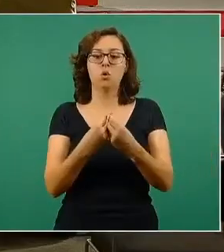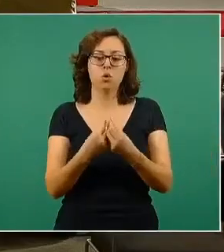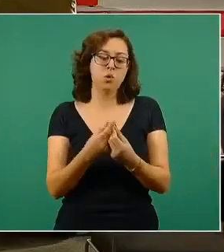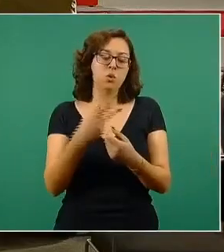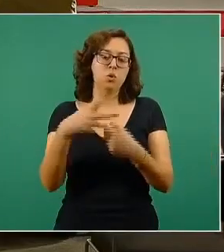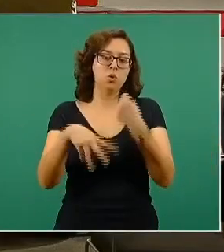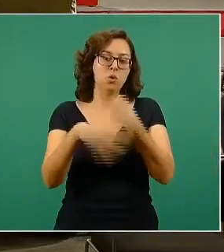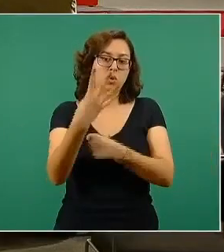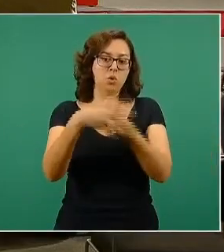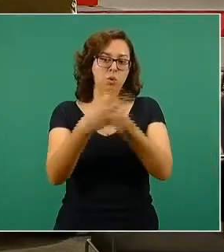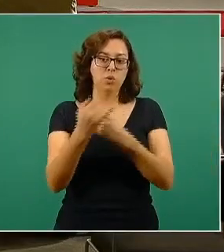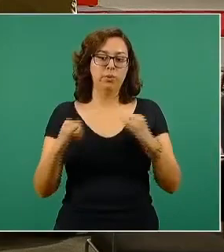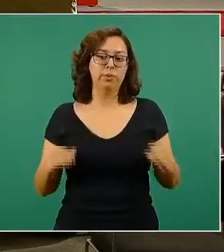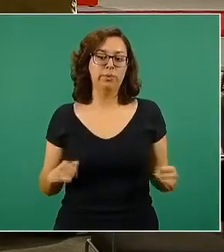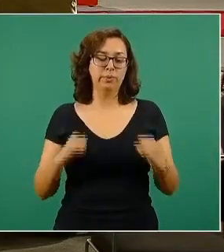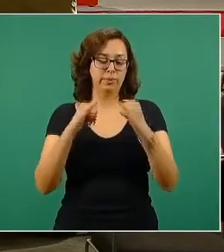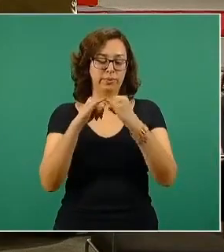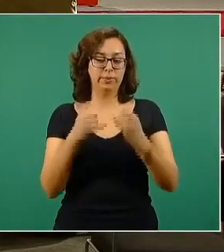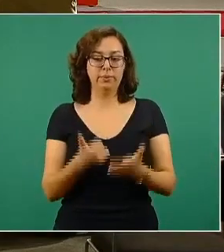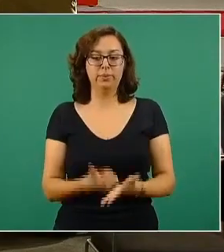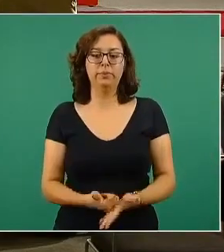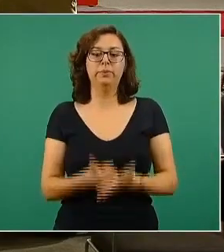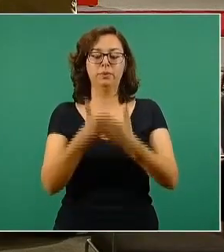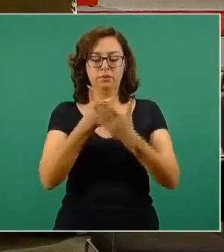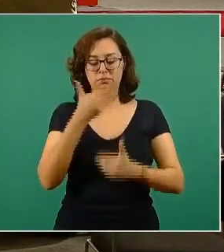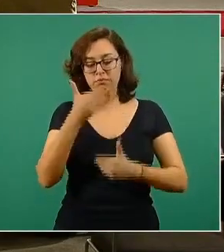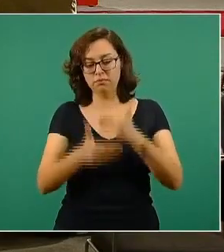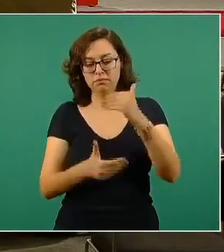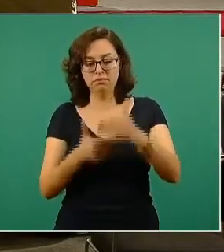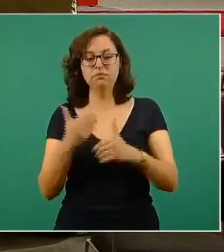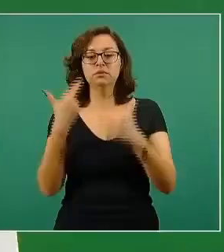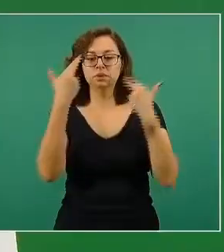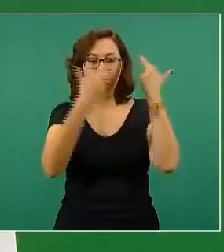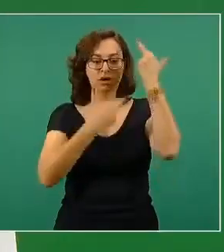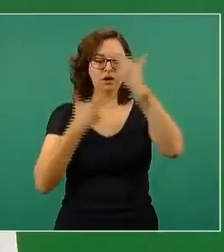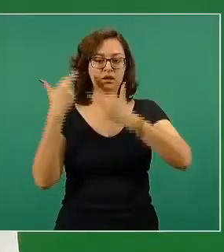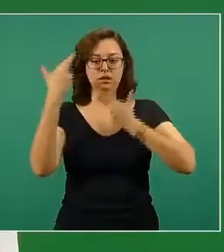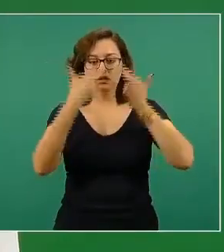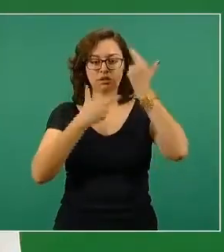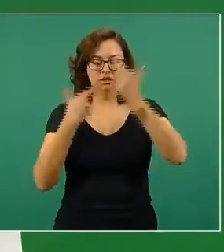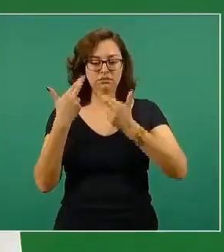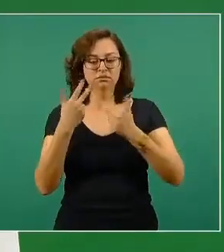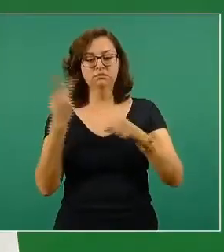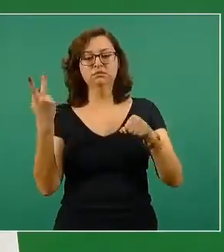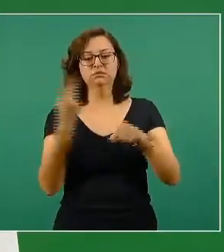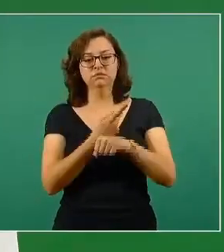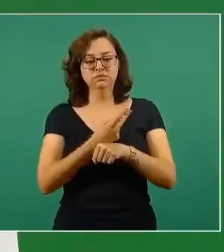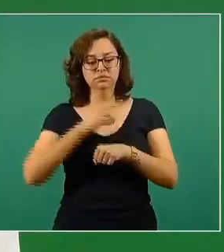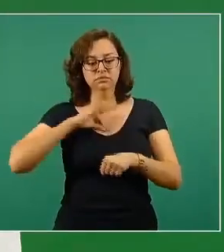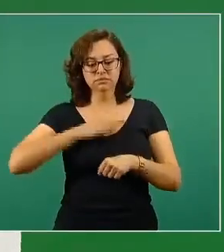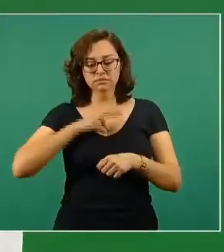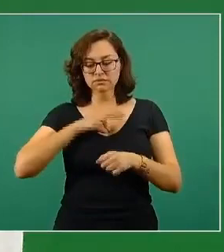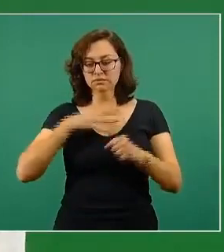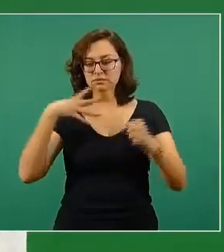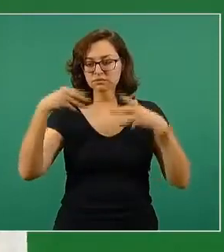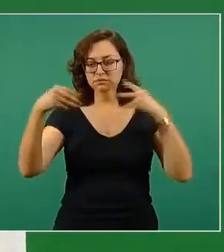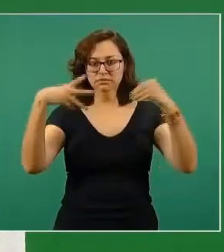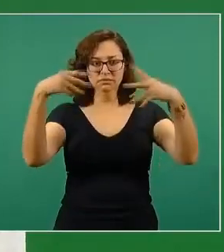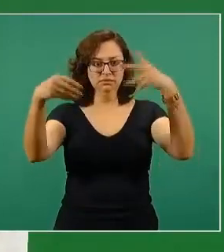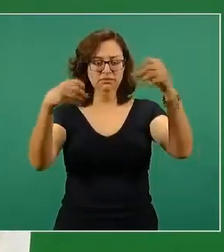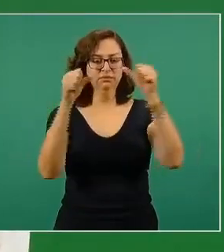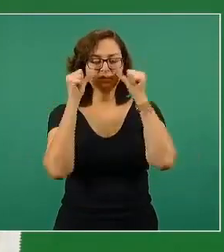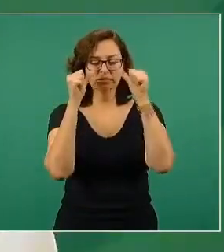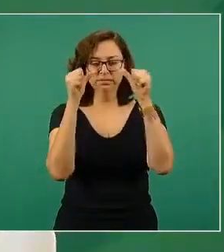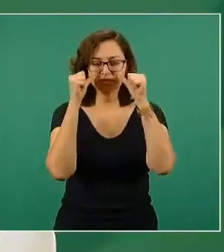instituciones que nos están ayudando a distintos procesos de análisis y reflexión sobre la respuesta a la epidemia, incluyendo